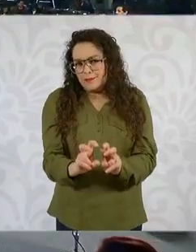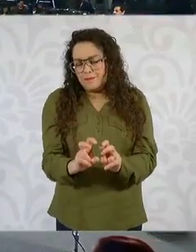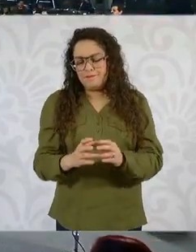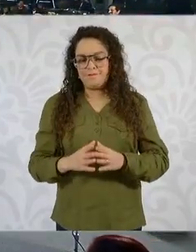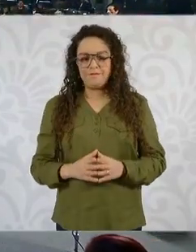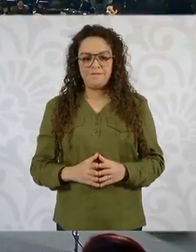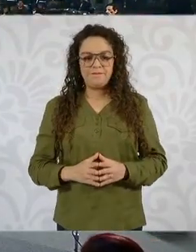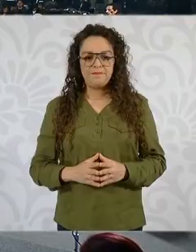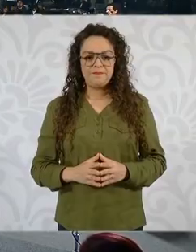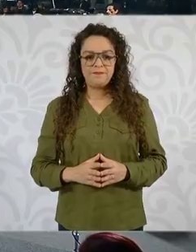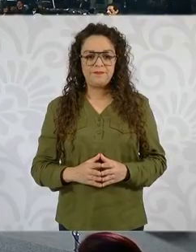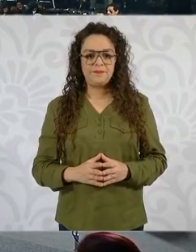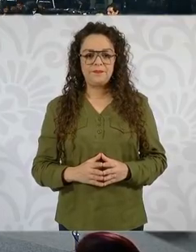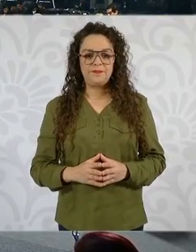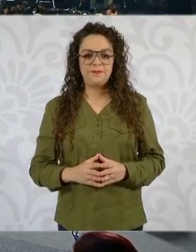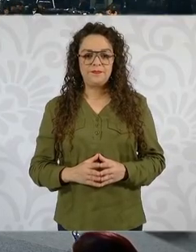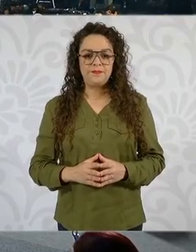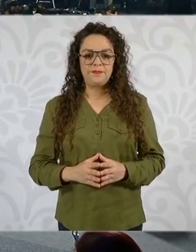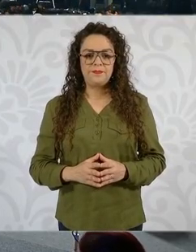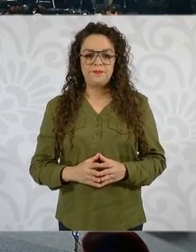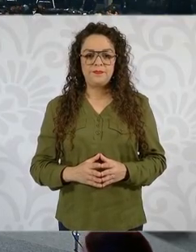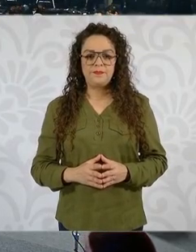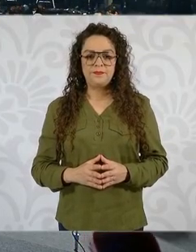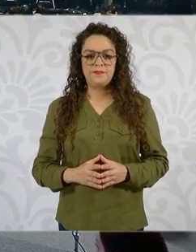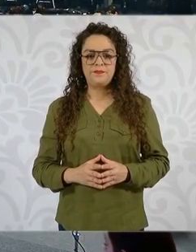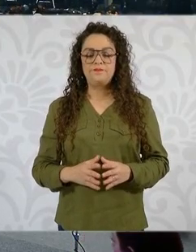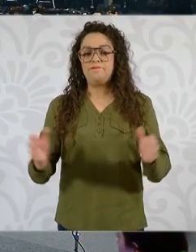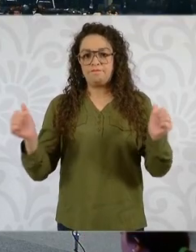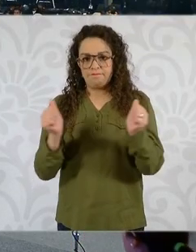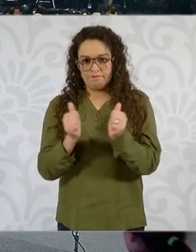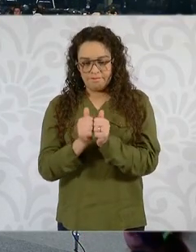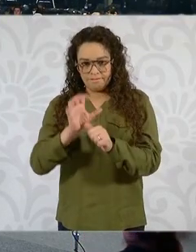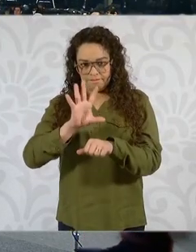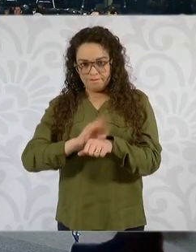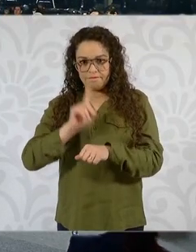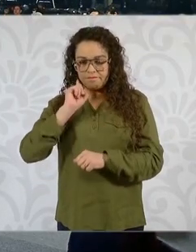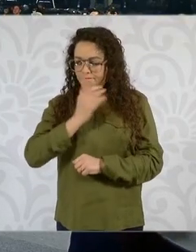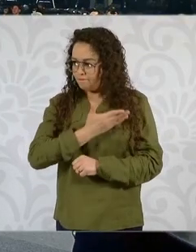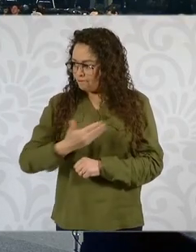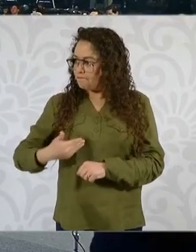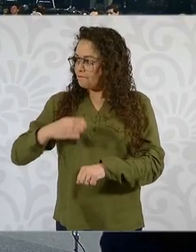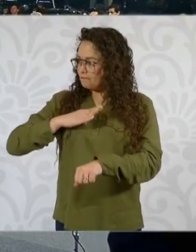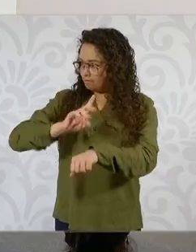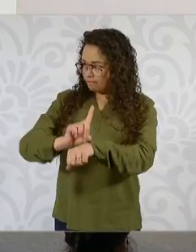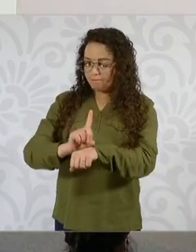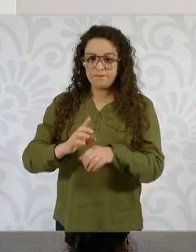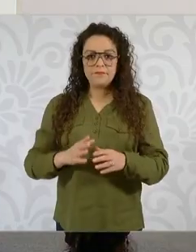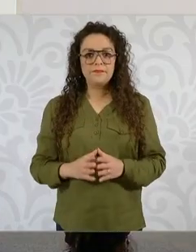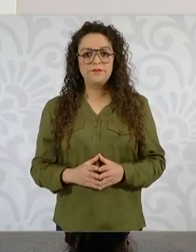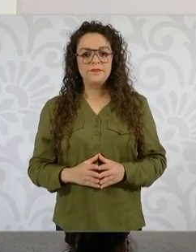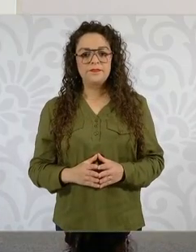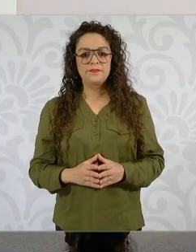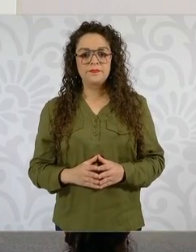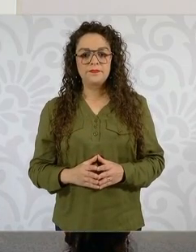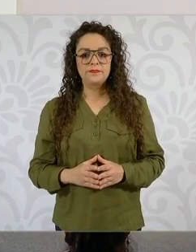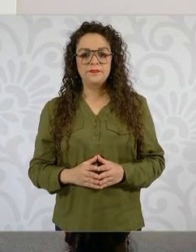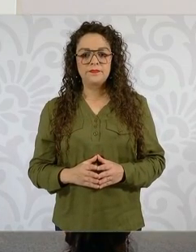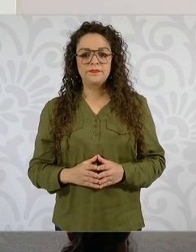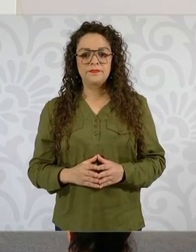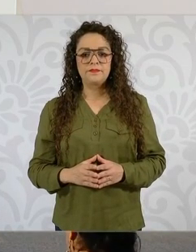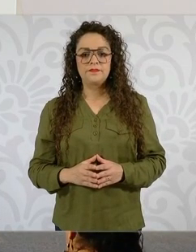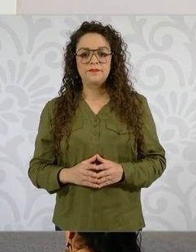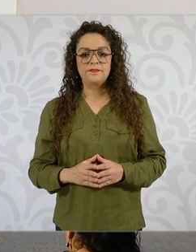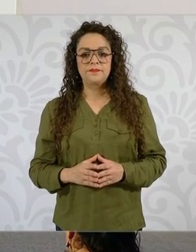permiso, presidenta, muy buenos días. En complemento a lo que ya ha dicho